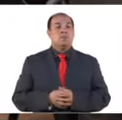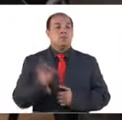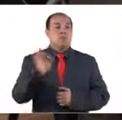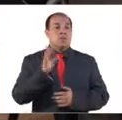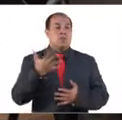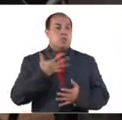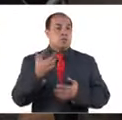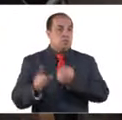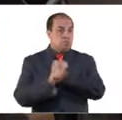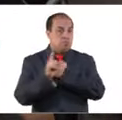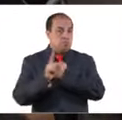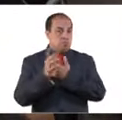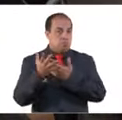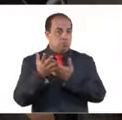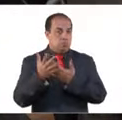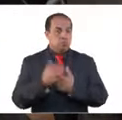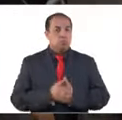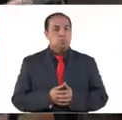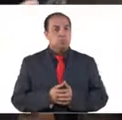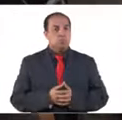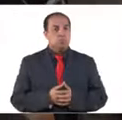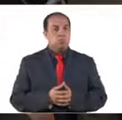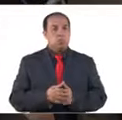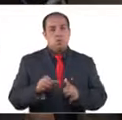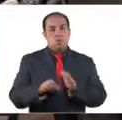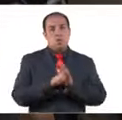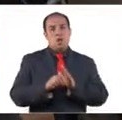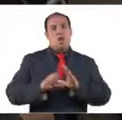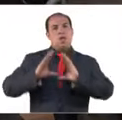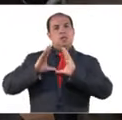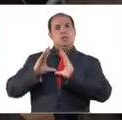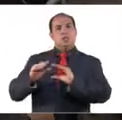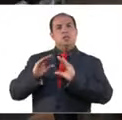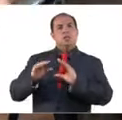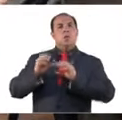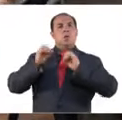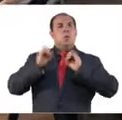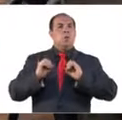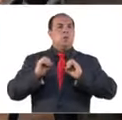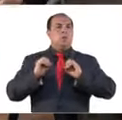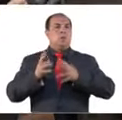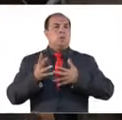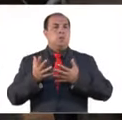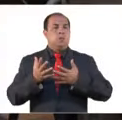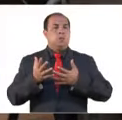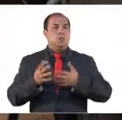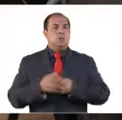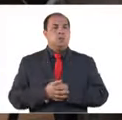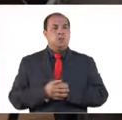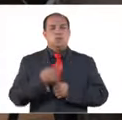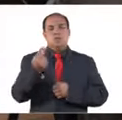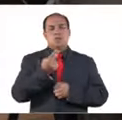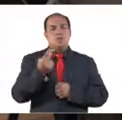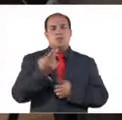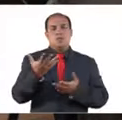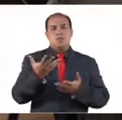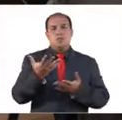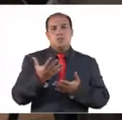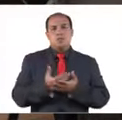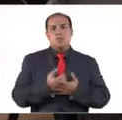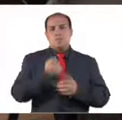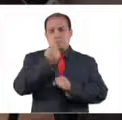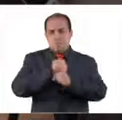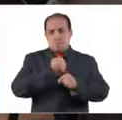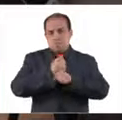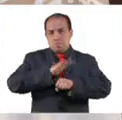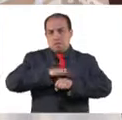alguna situación de, digamos, capacitación, o realmente que se afine más, ¿no? ¿Cómo podríamos ver